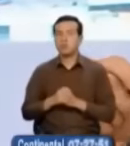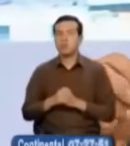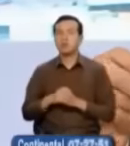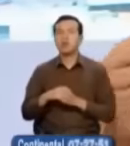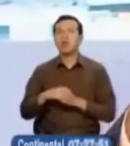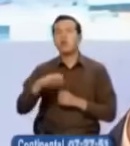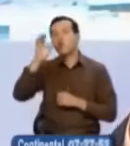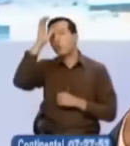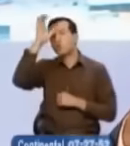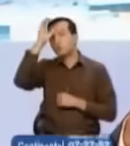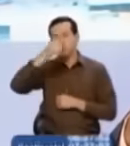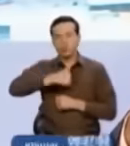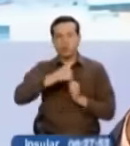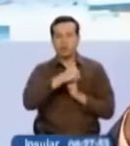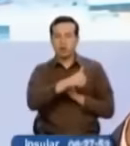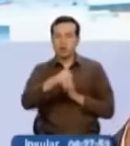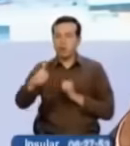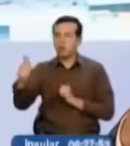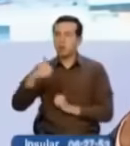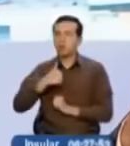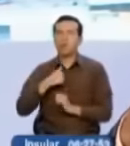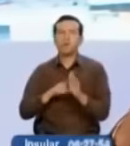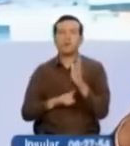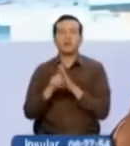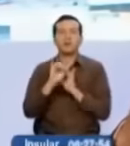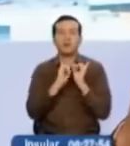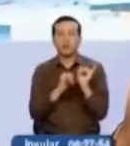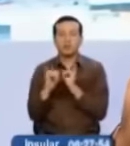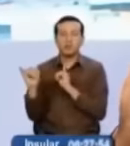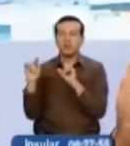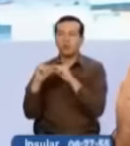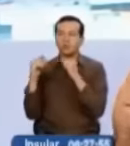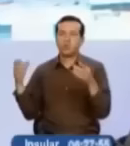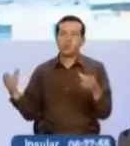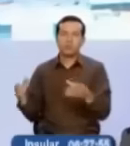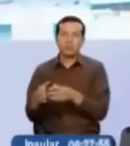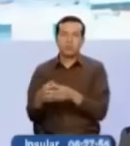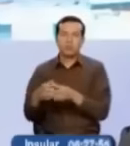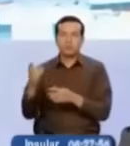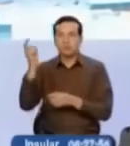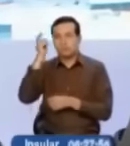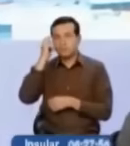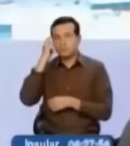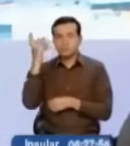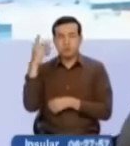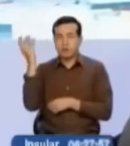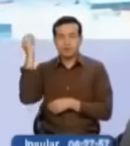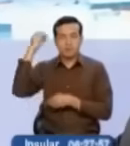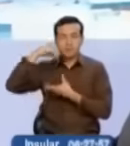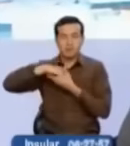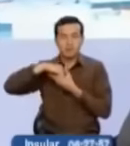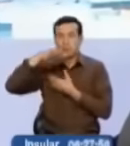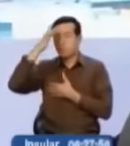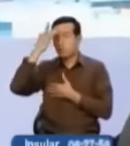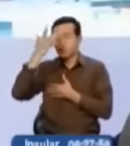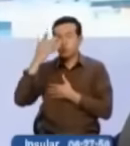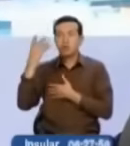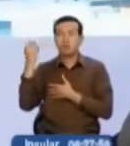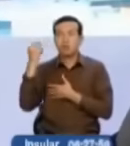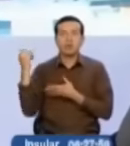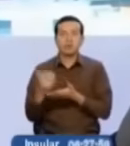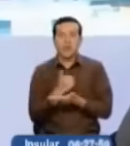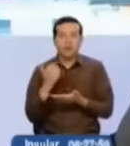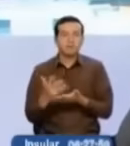concepción que cada uno tenemos de nuestro desarrollo individual y colectivo. Y el chip está grabado históricamente por la acumulación del